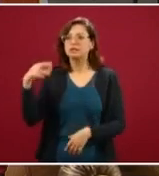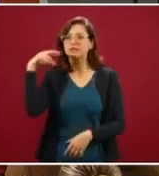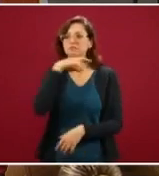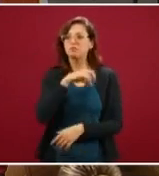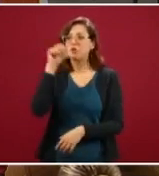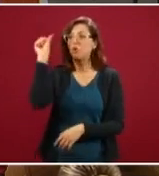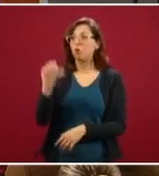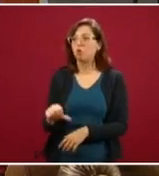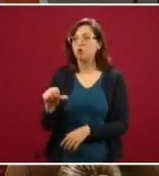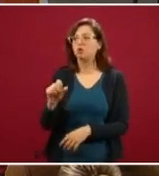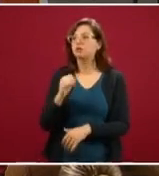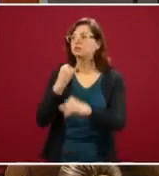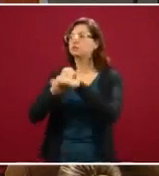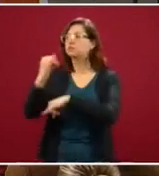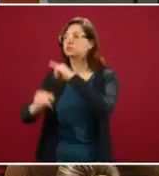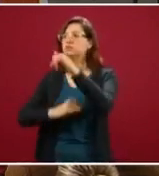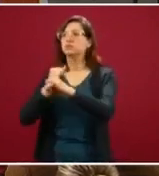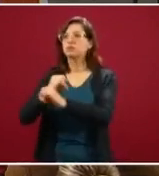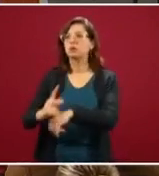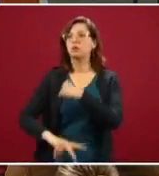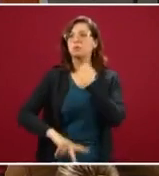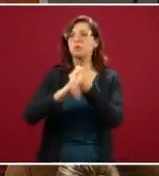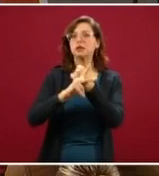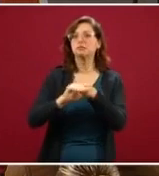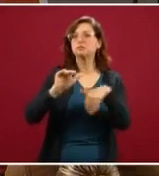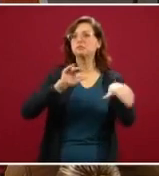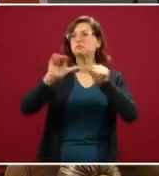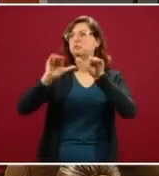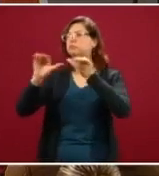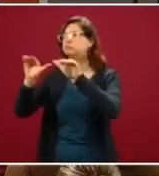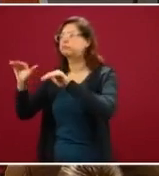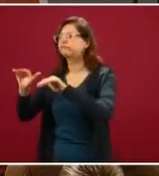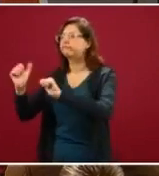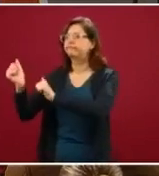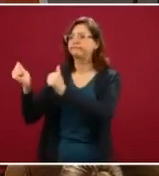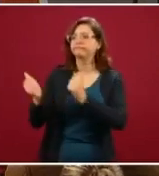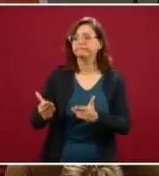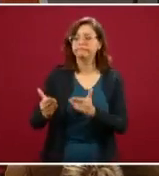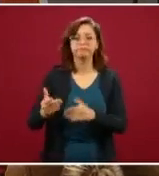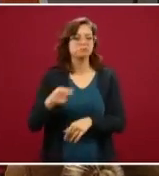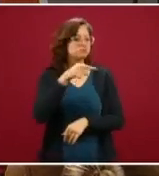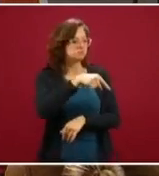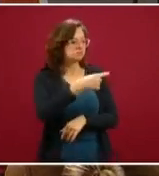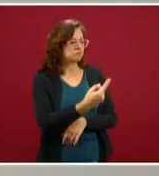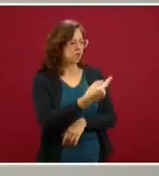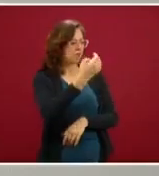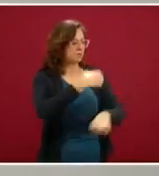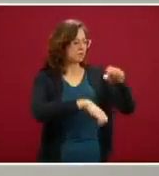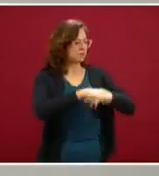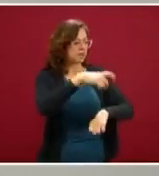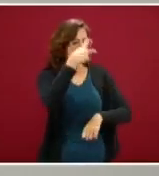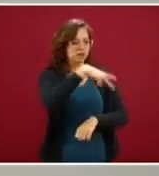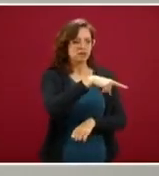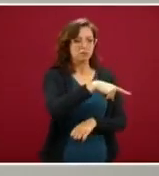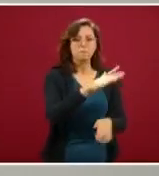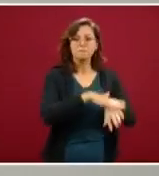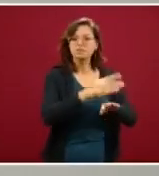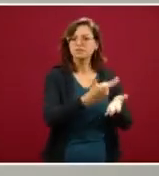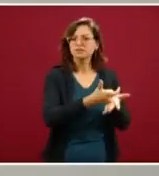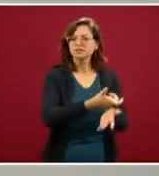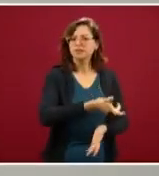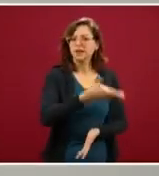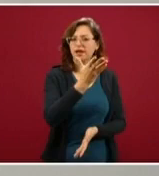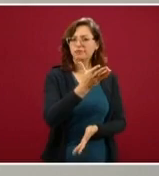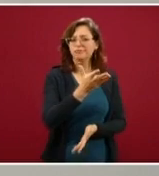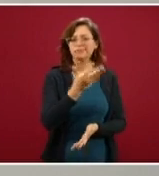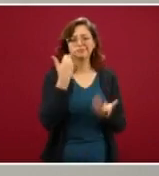concentrados, aún así tuvimos menos precio de lo que teníamos en la empresa en México, lo que llama la atención y